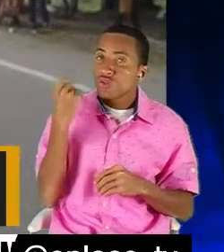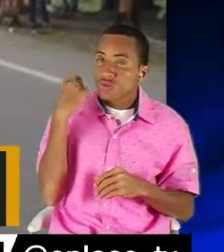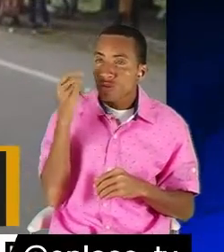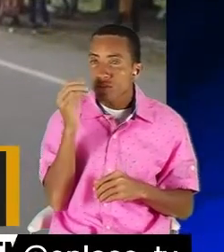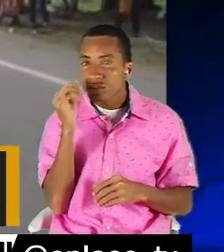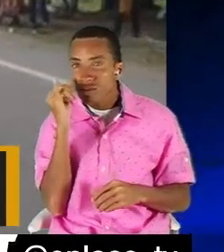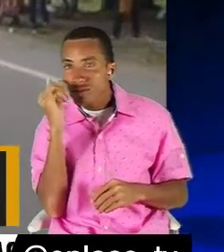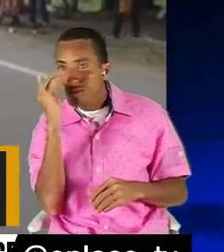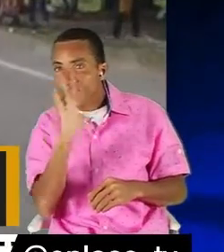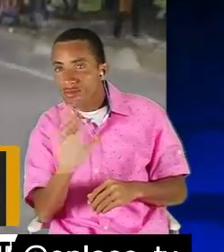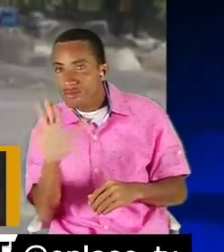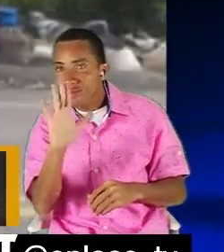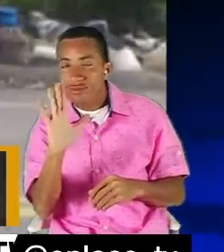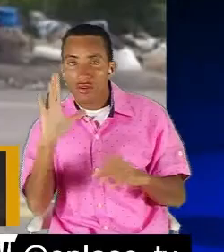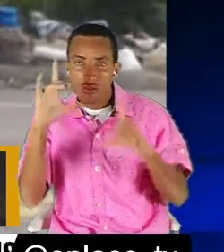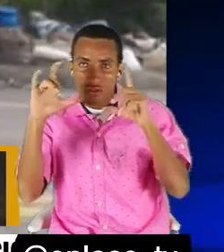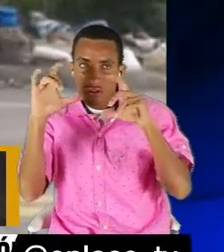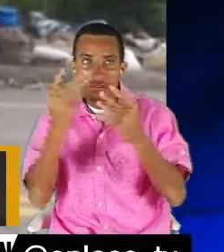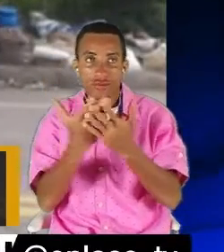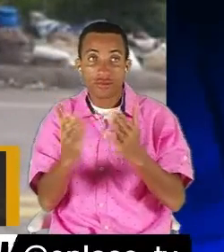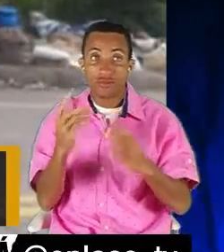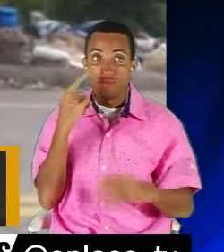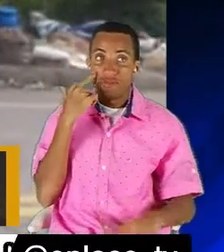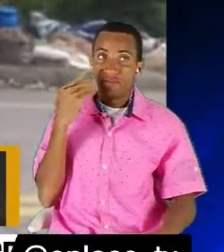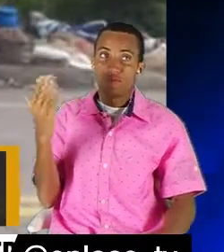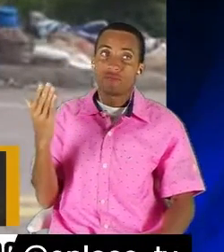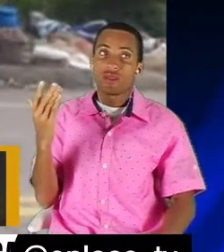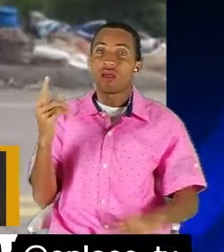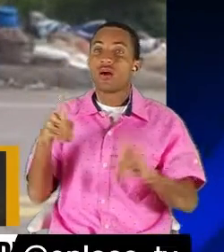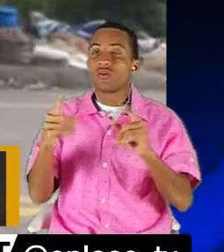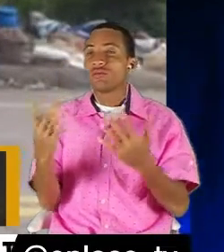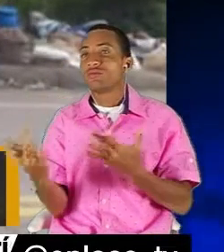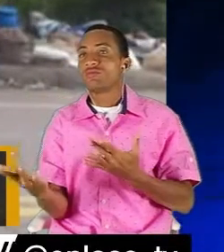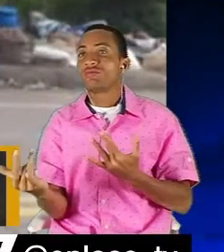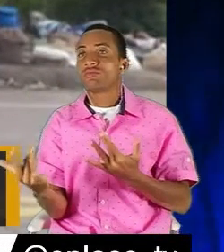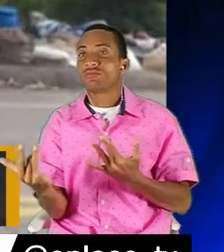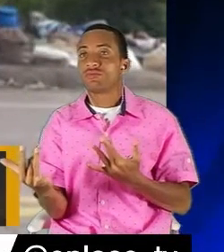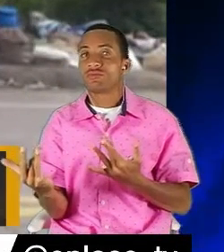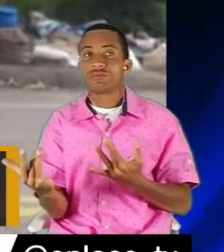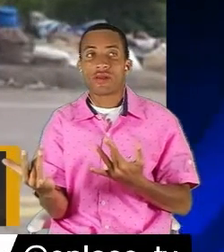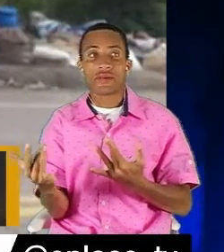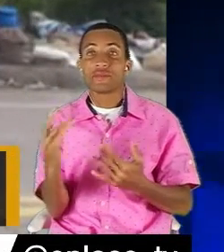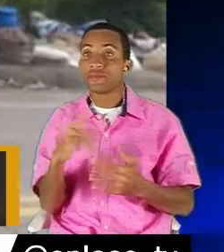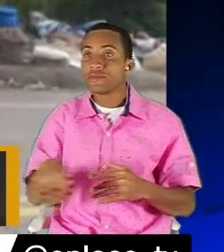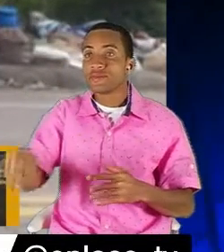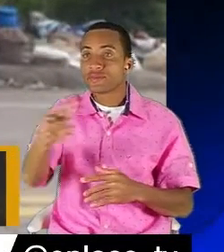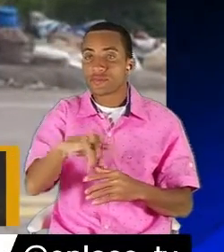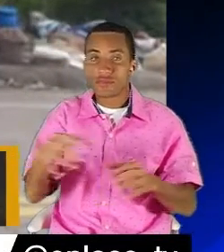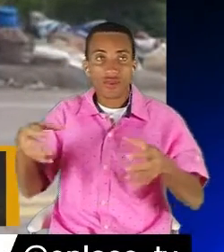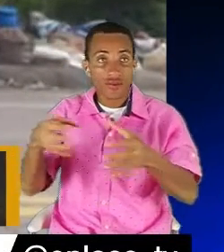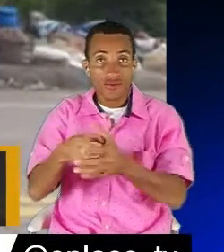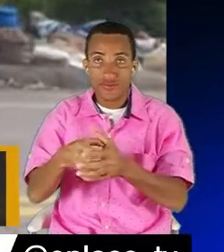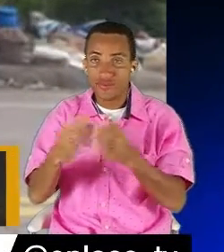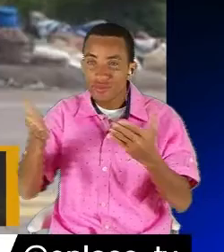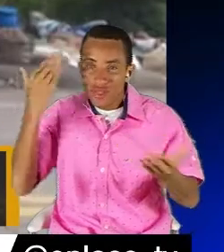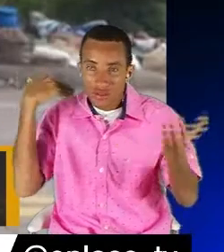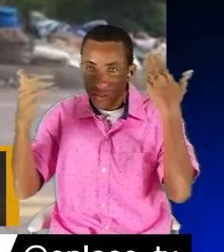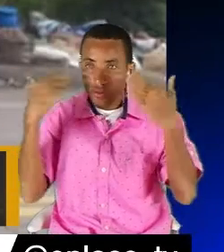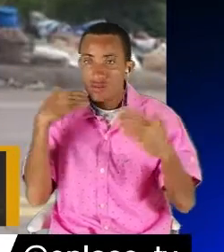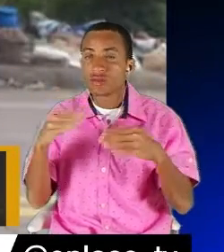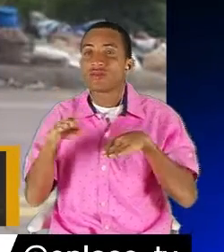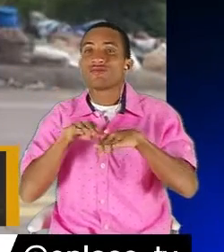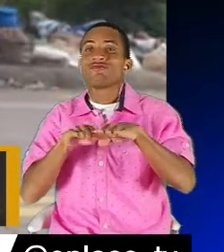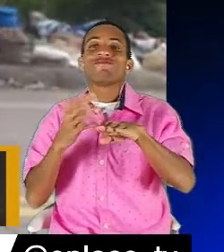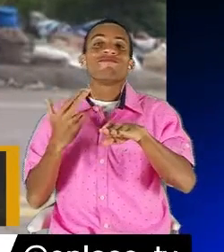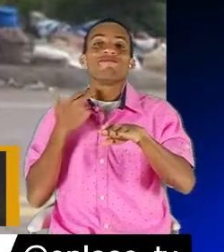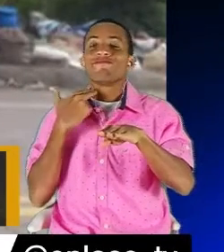por quienes están en este momento en la vía esperando que esta población campesina dé el paso a los vehículos que